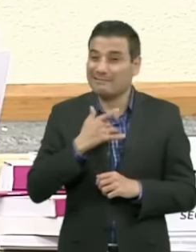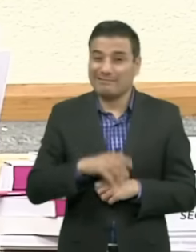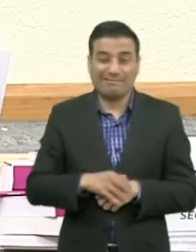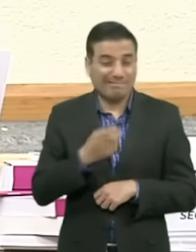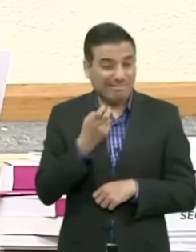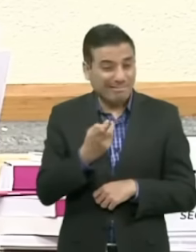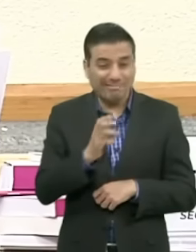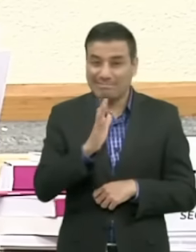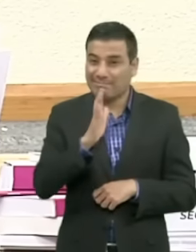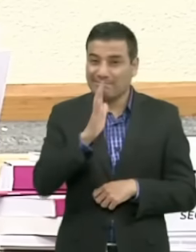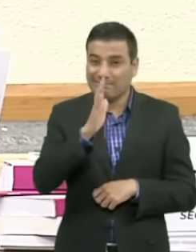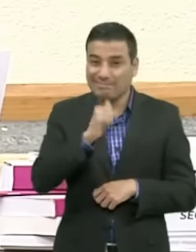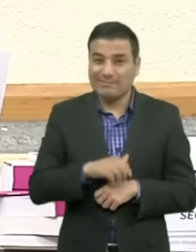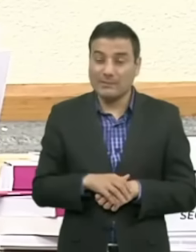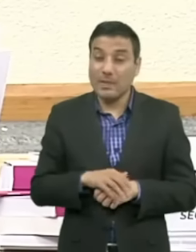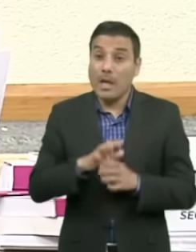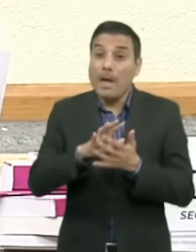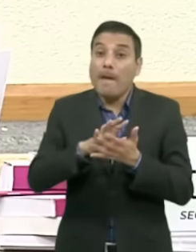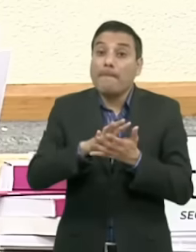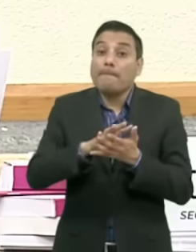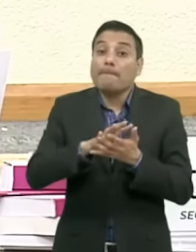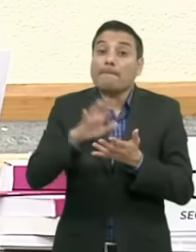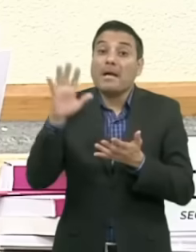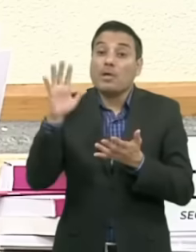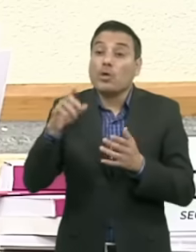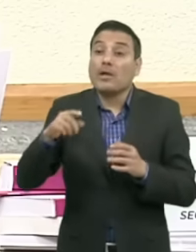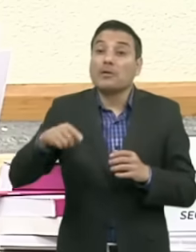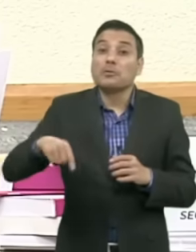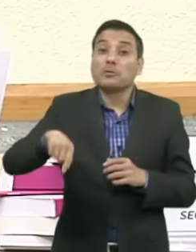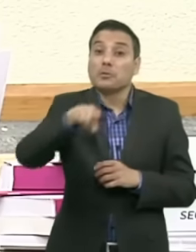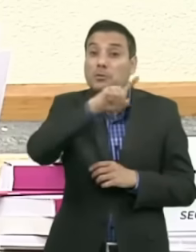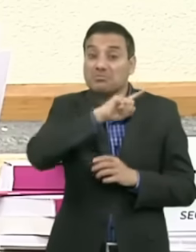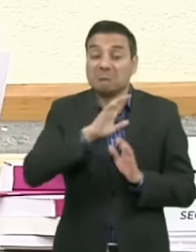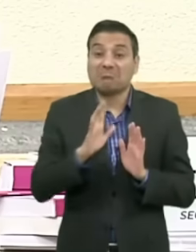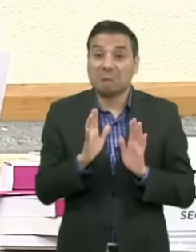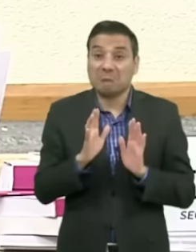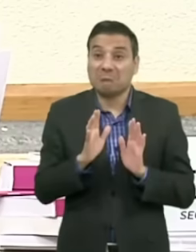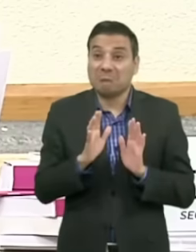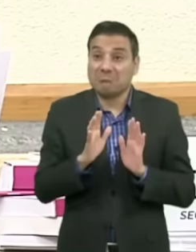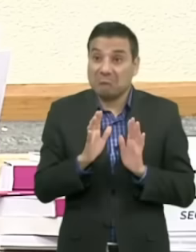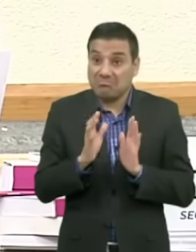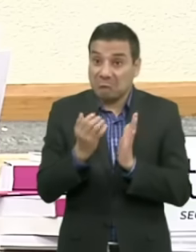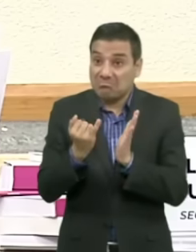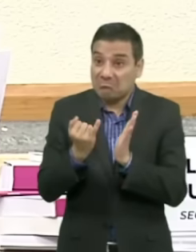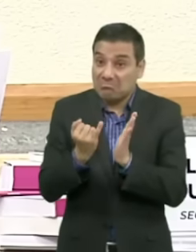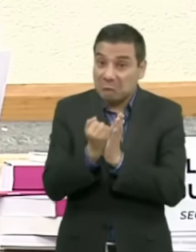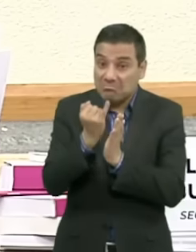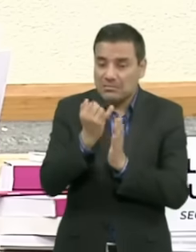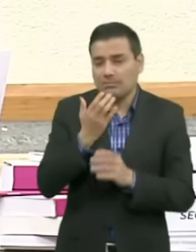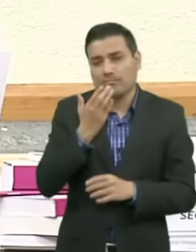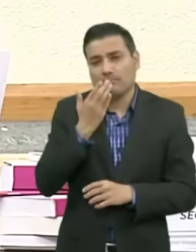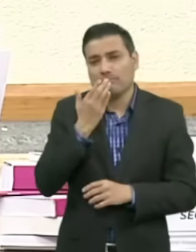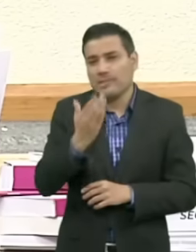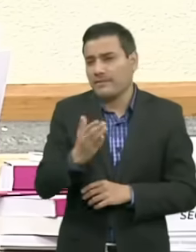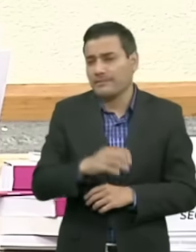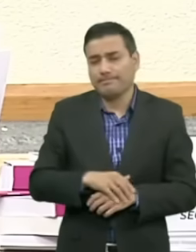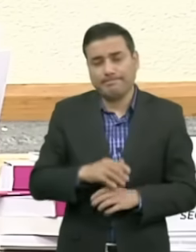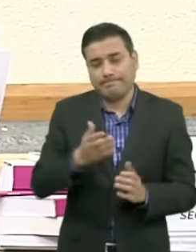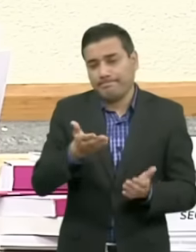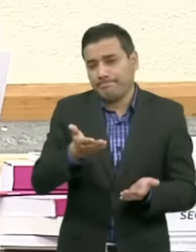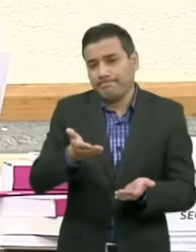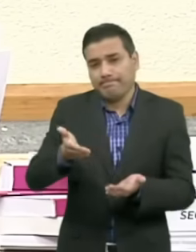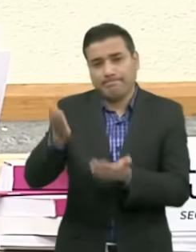hacer, pero si la mayoría, como esperamos suceda, se impone, habrá de procederse en